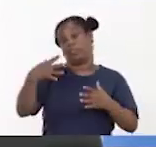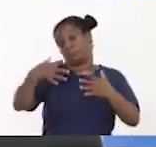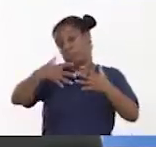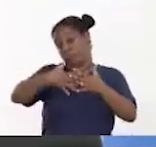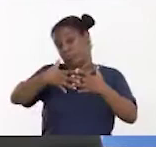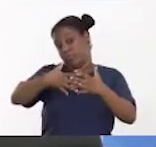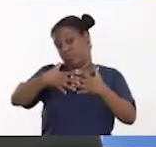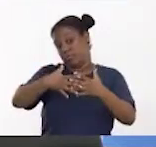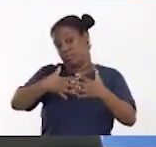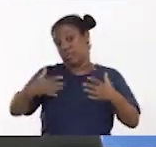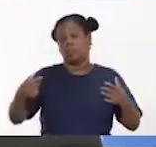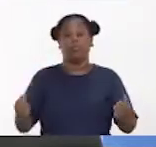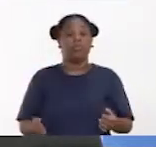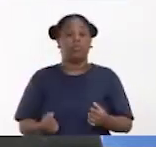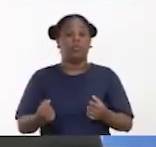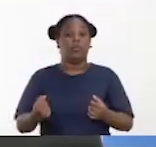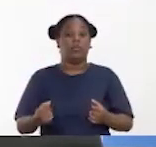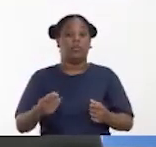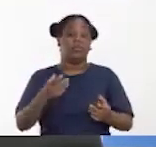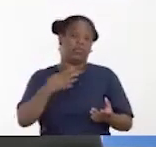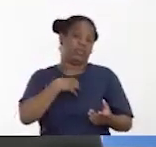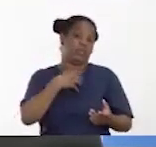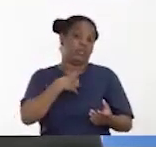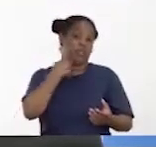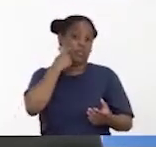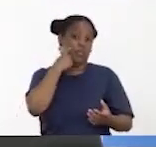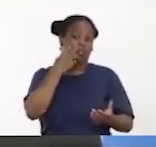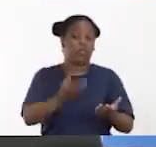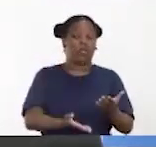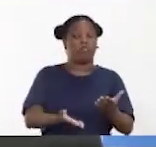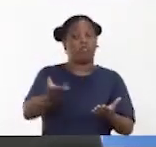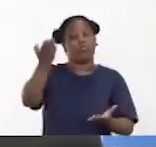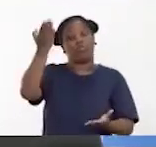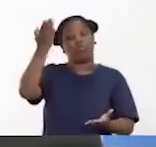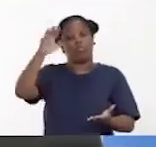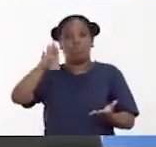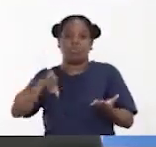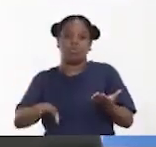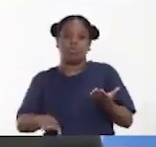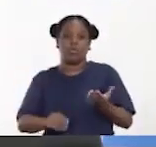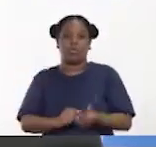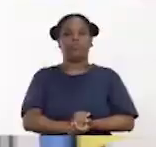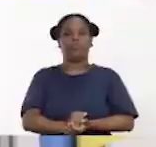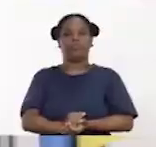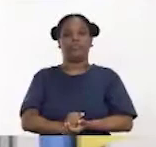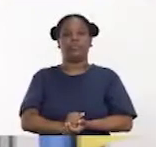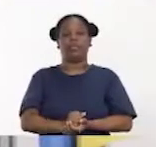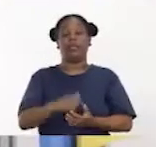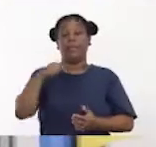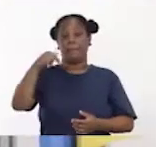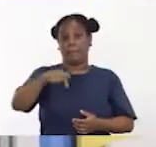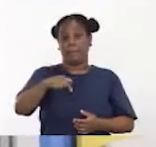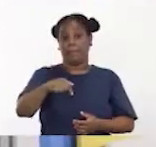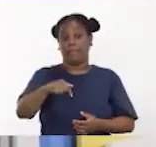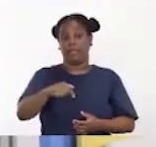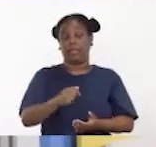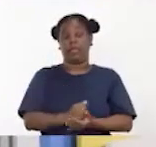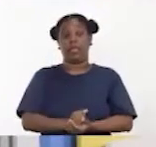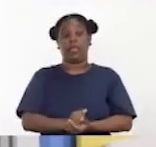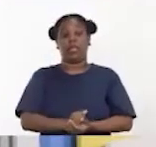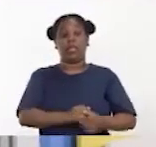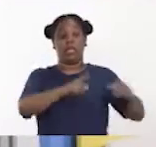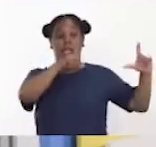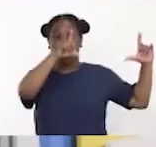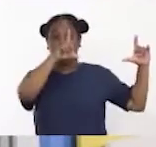medidas de tendencia central de estos datos. Para esto, bueno, ahí le